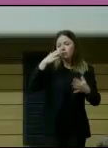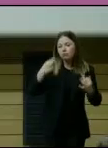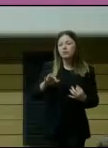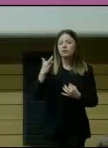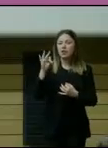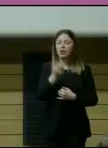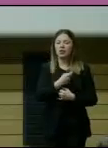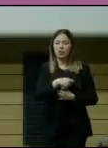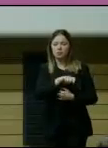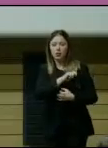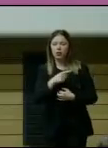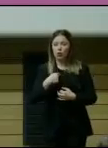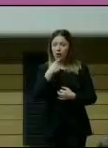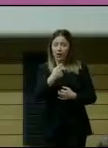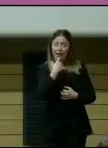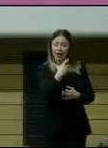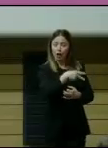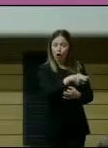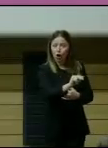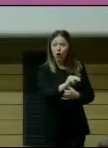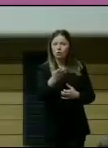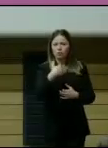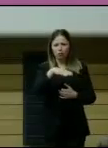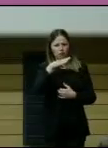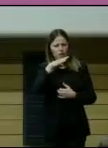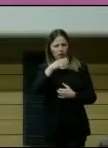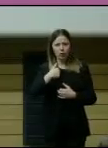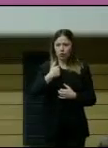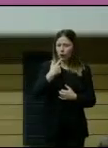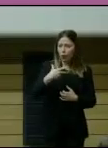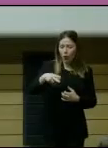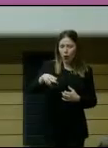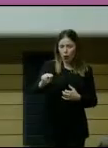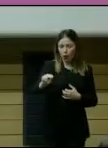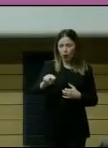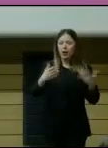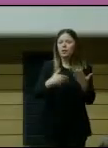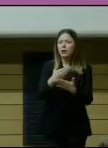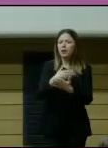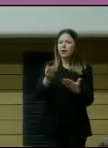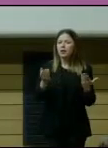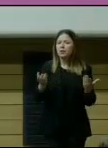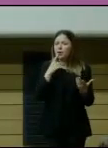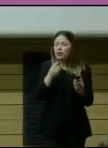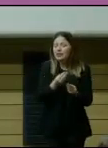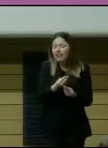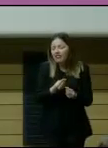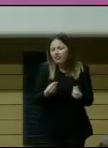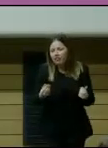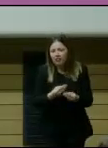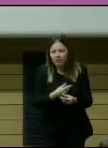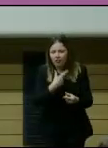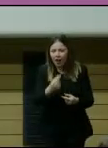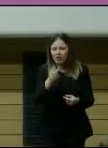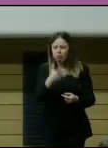fentanilo estaba en España. Como yo le vi la contraria, hay gente que se enfada mucho cuando le llevo la contraria, los periodistas lo hacen mucho, pero es que esta ni se